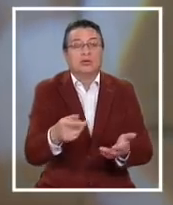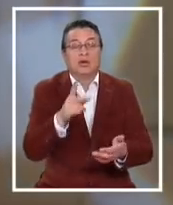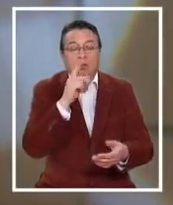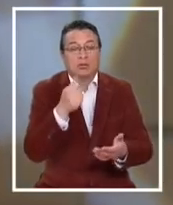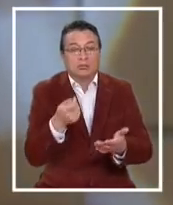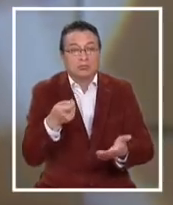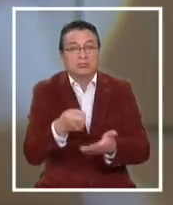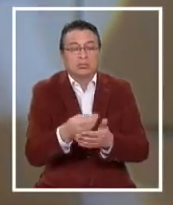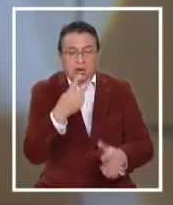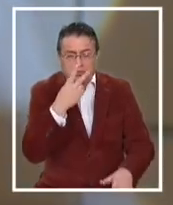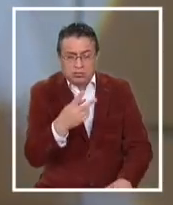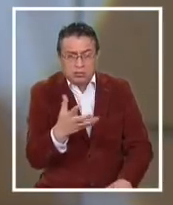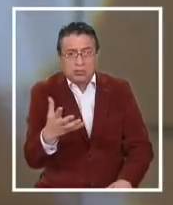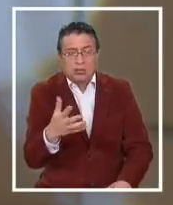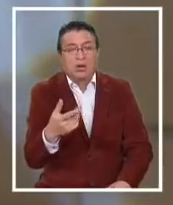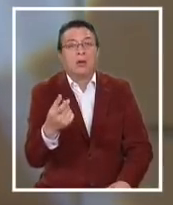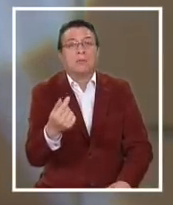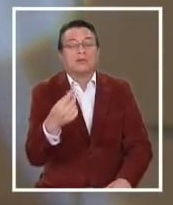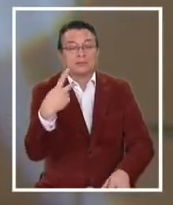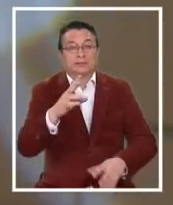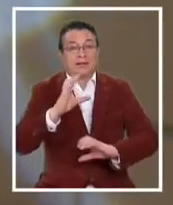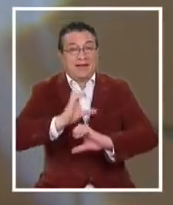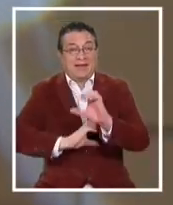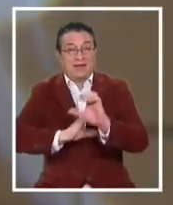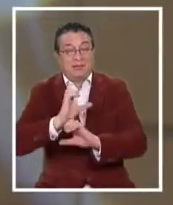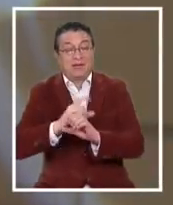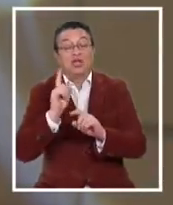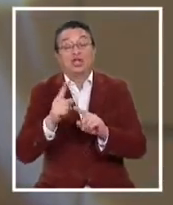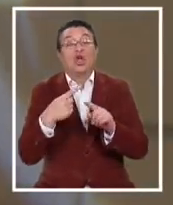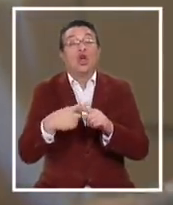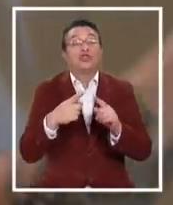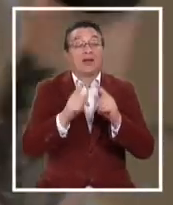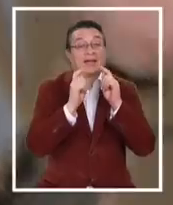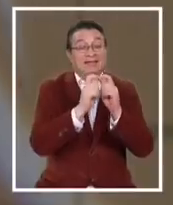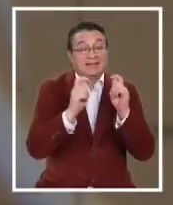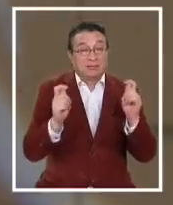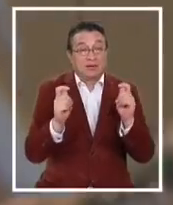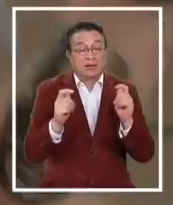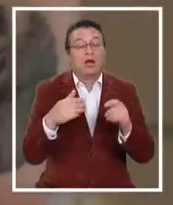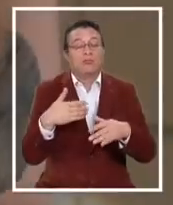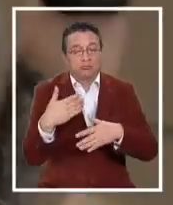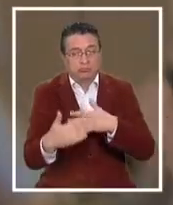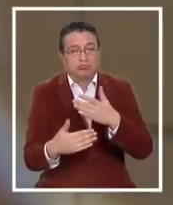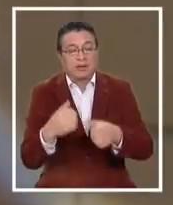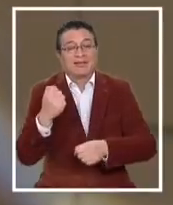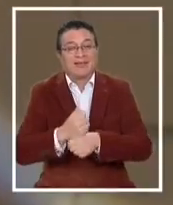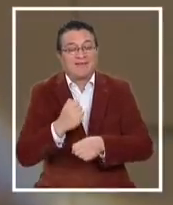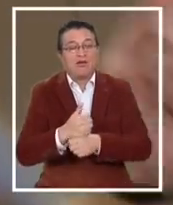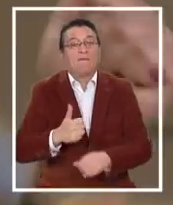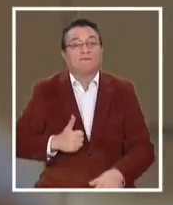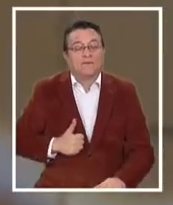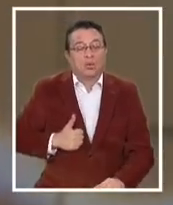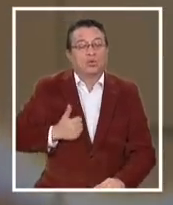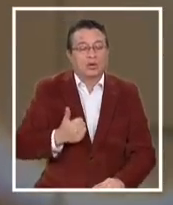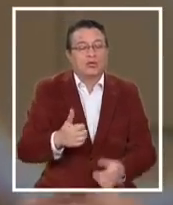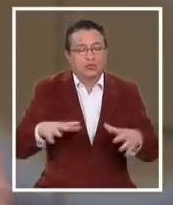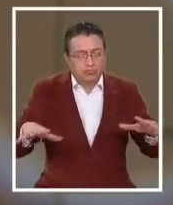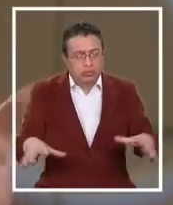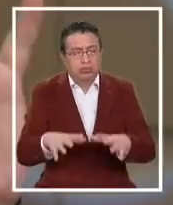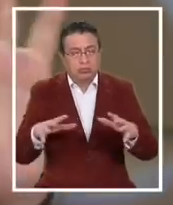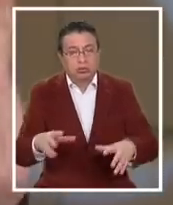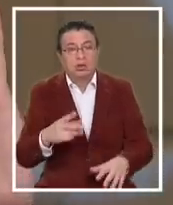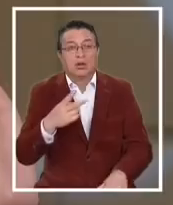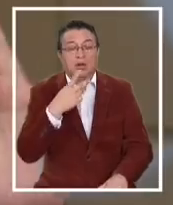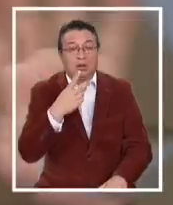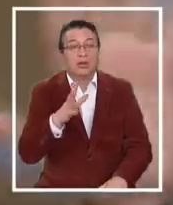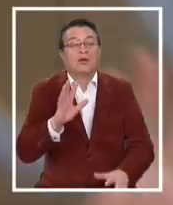con recursos, de principalmente empresarios, y de otras campañas que se sustentan a pulso, con trabajo voluntario, con un montón de esfuerzo, y te